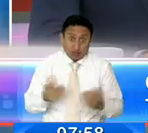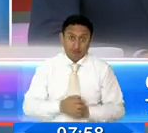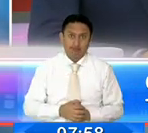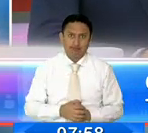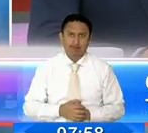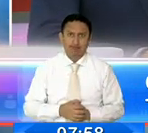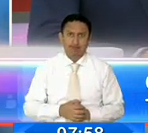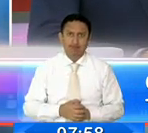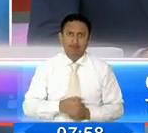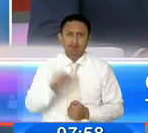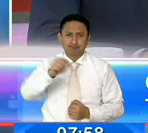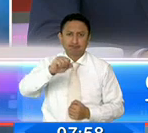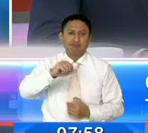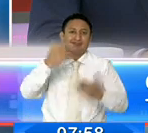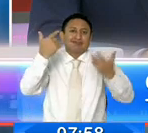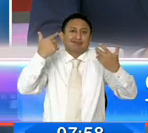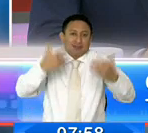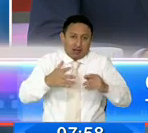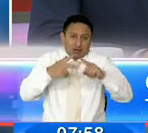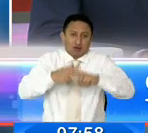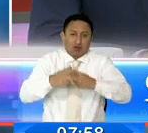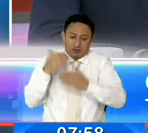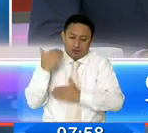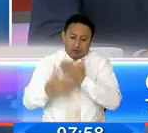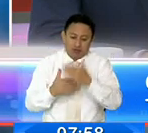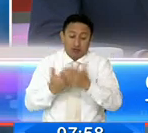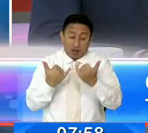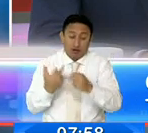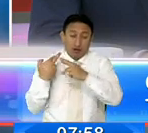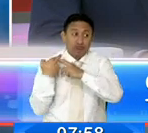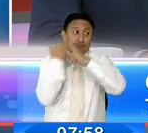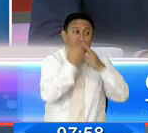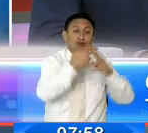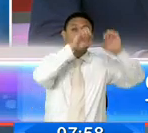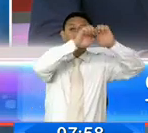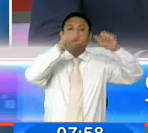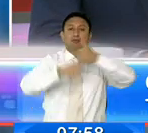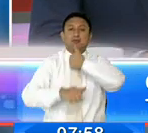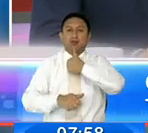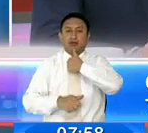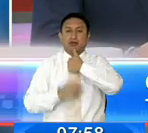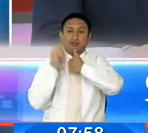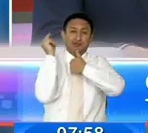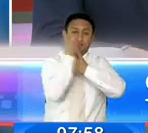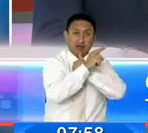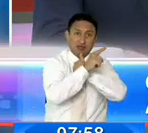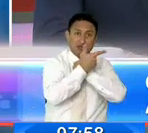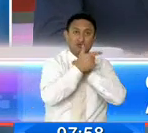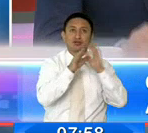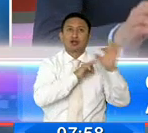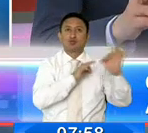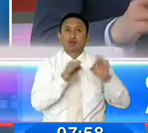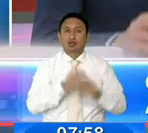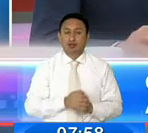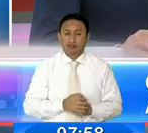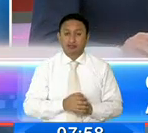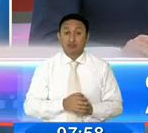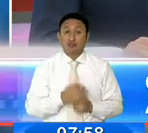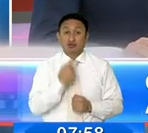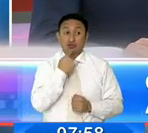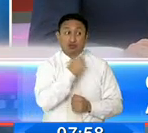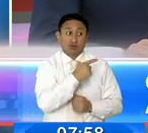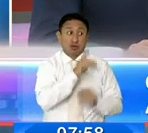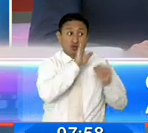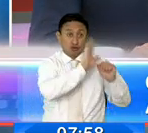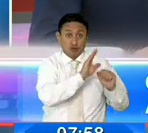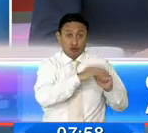ya está encaminado. Ahora es cuestión del sector privado. El sector privado es el que tiene que responder. Entonces le decía, haga su